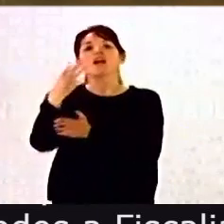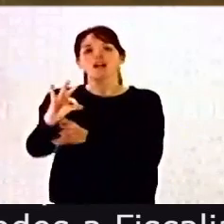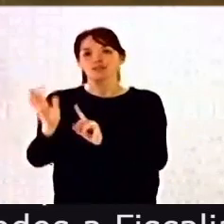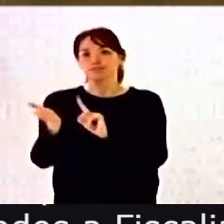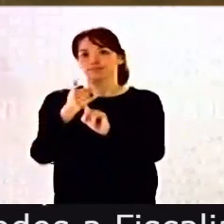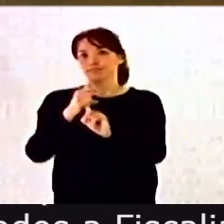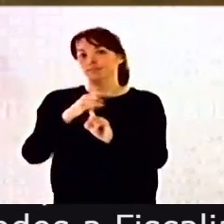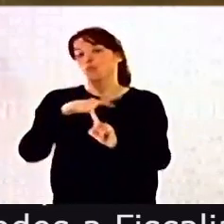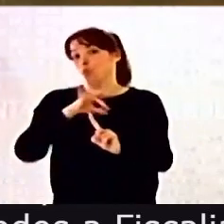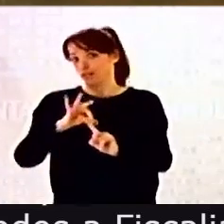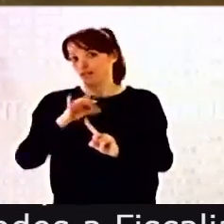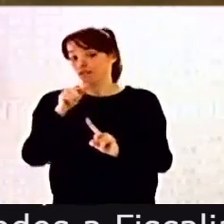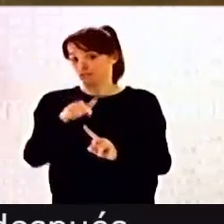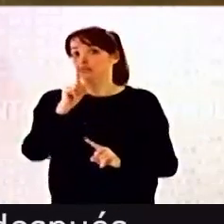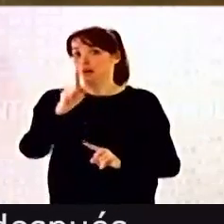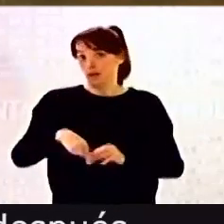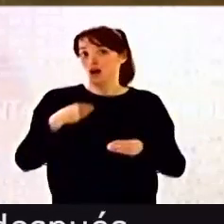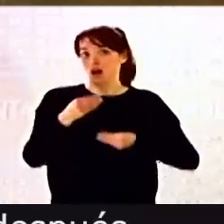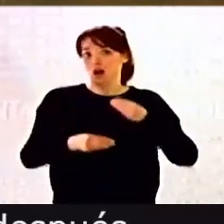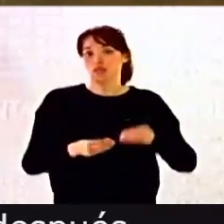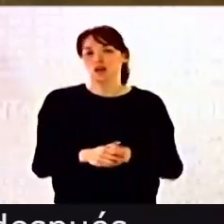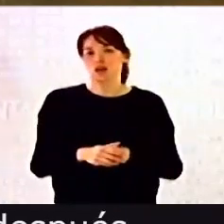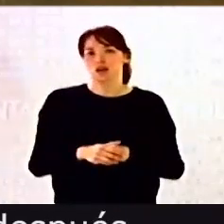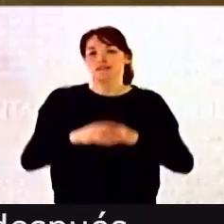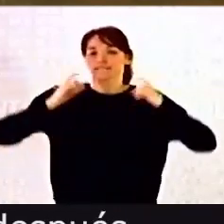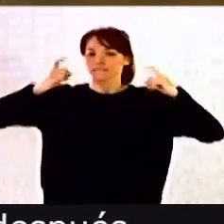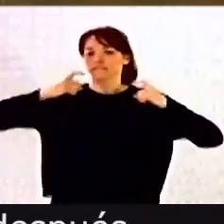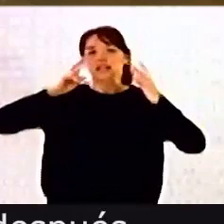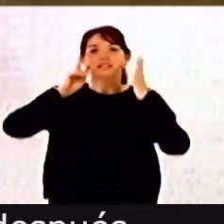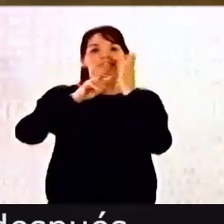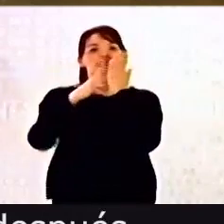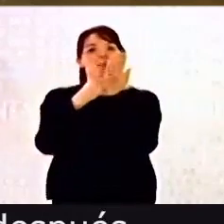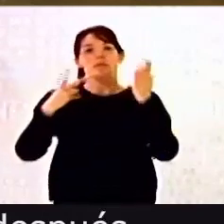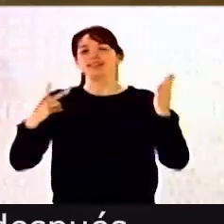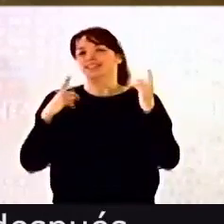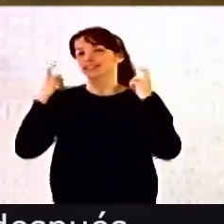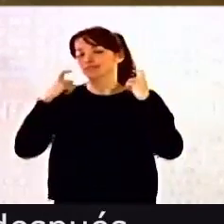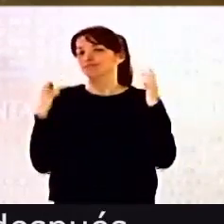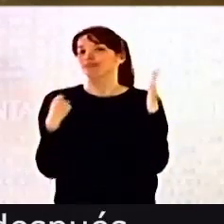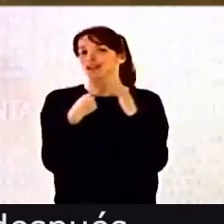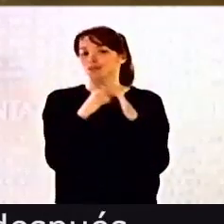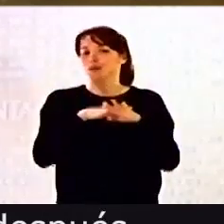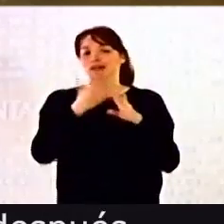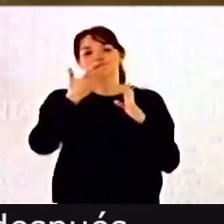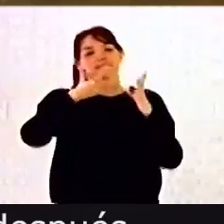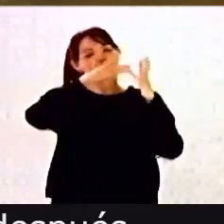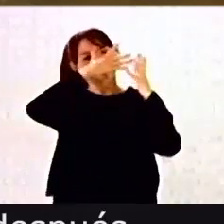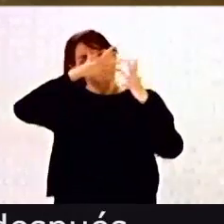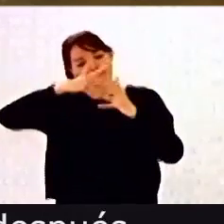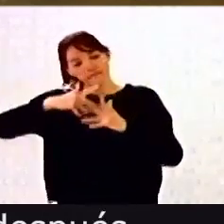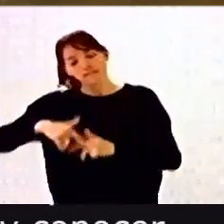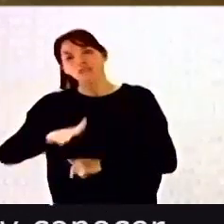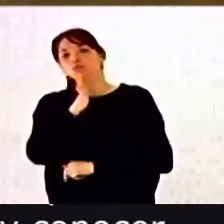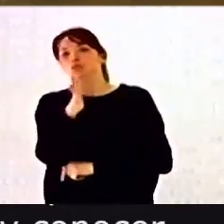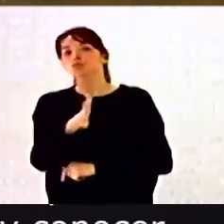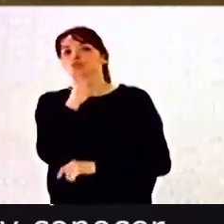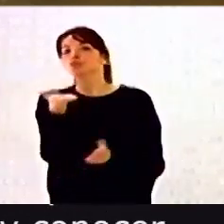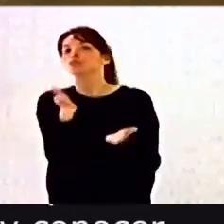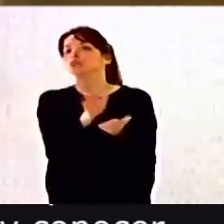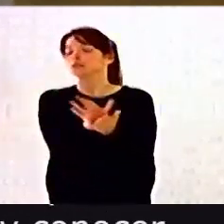que eso también lo estamos haciendo, para ser todo lo transparente posible y para conocer perfectamente cuáles son las causas de los